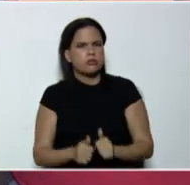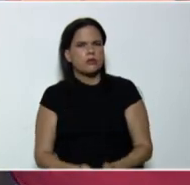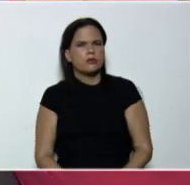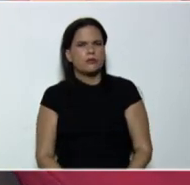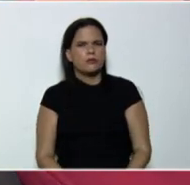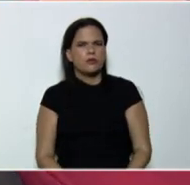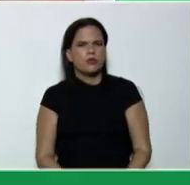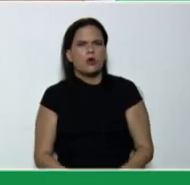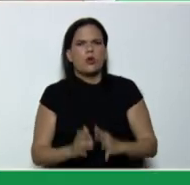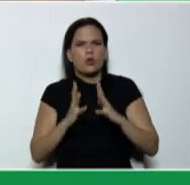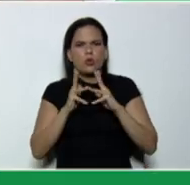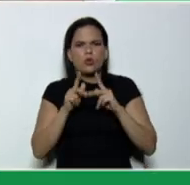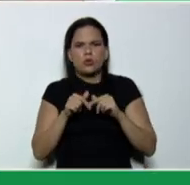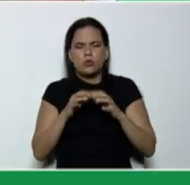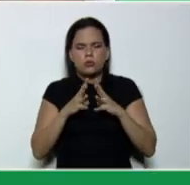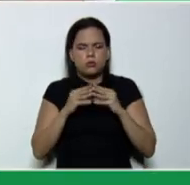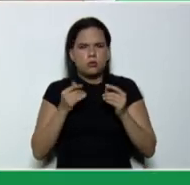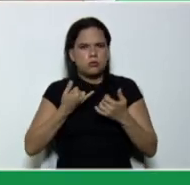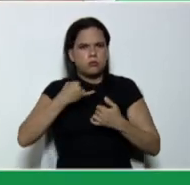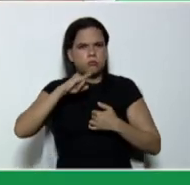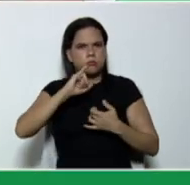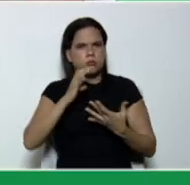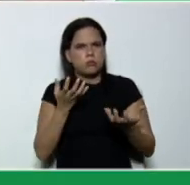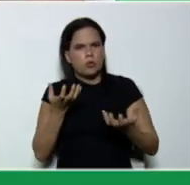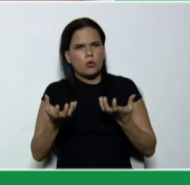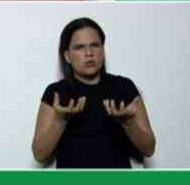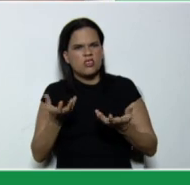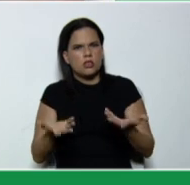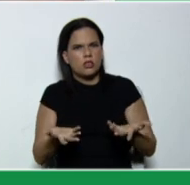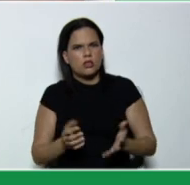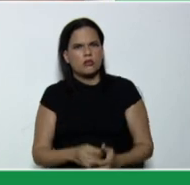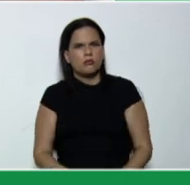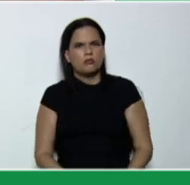Contar los objetos de la cocina, como tapas,